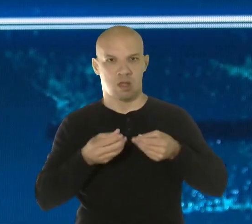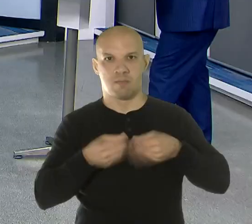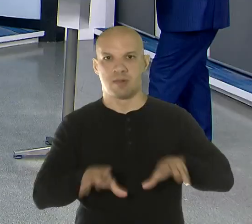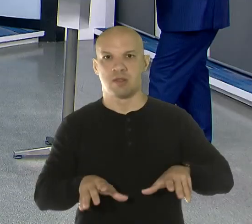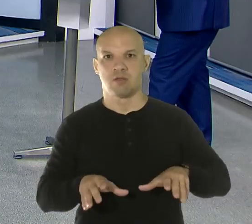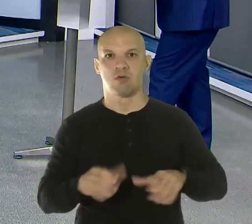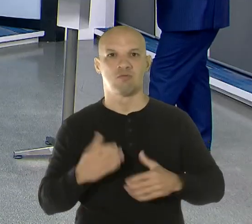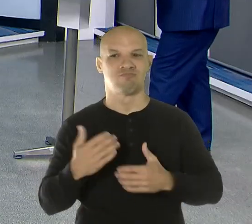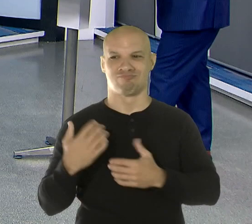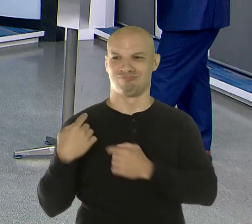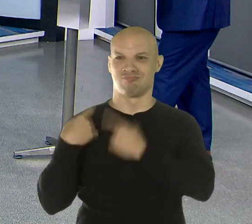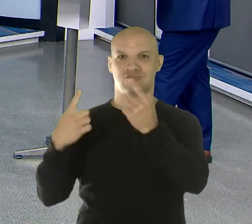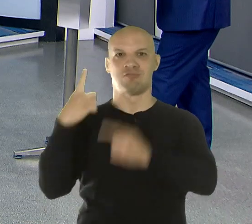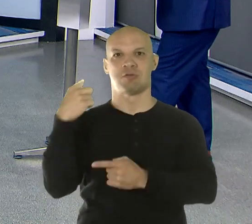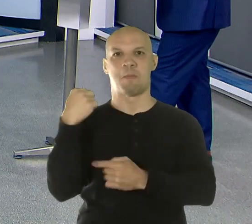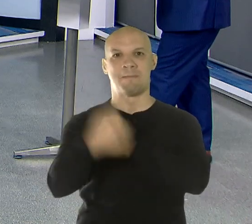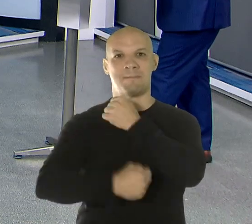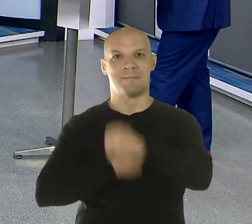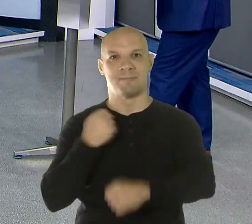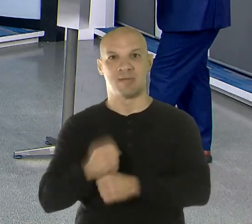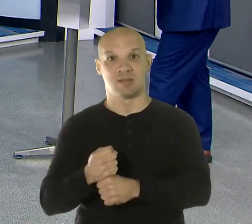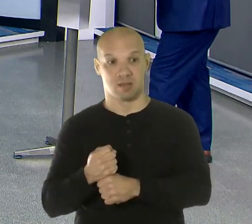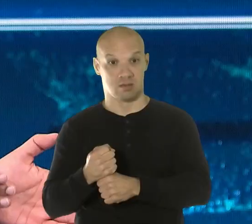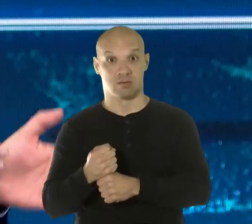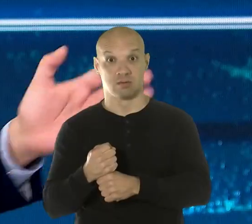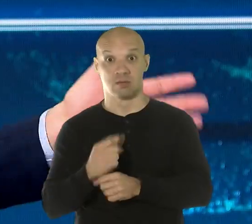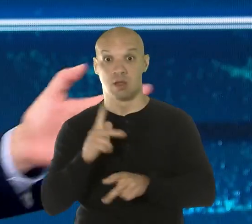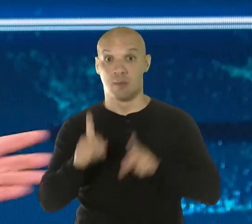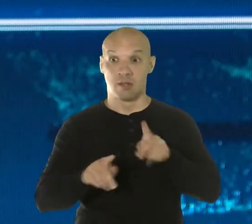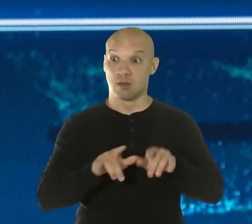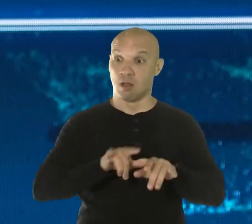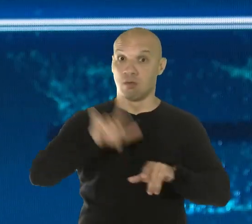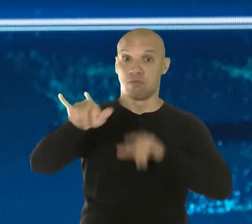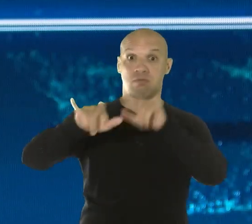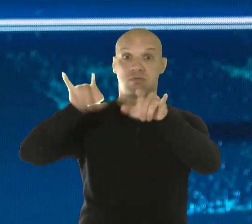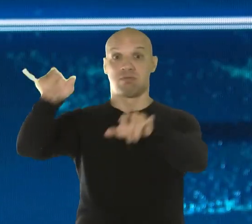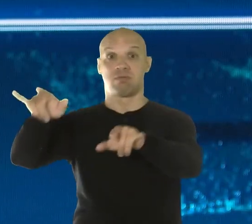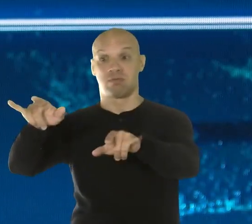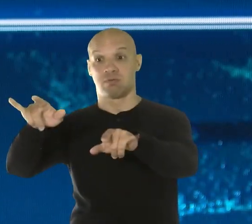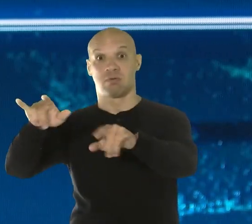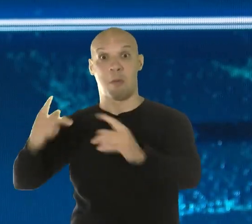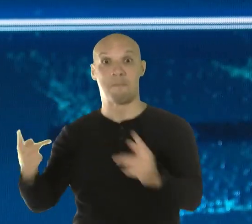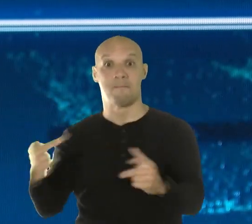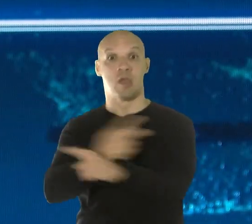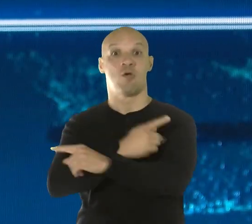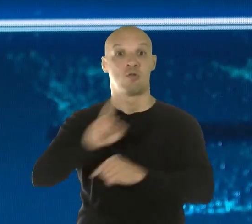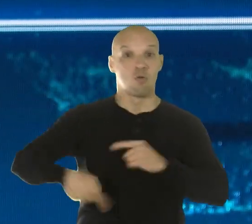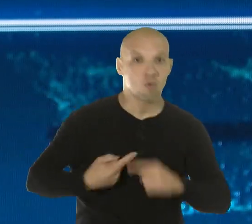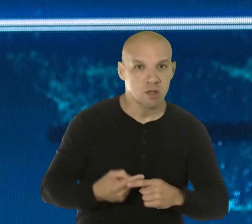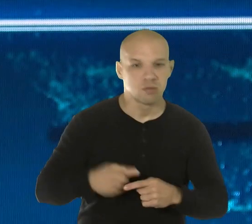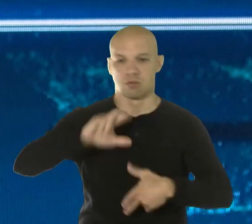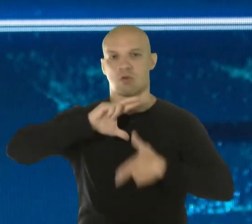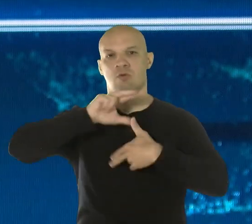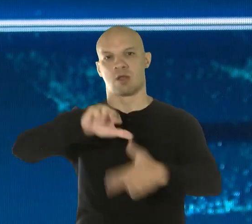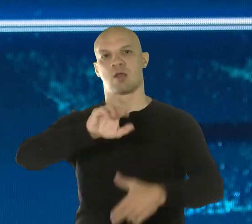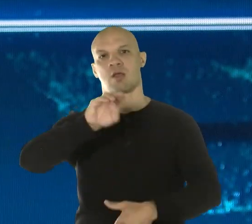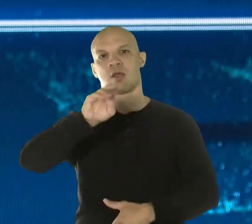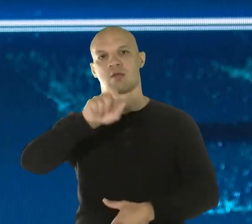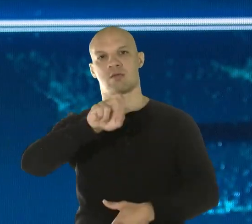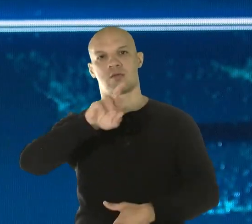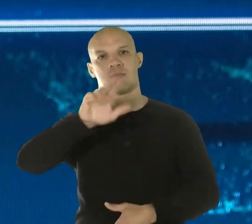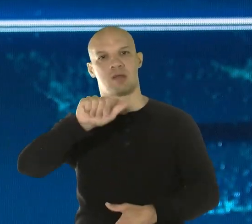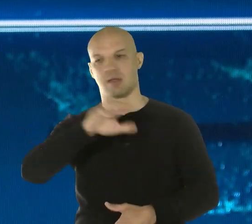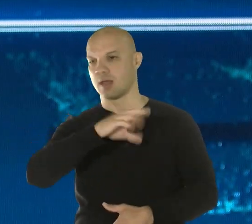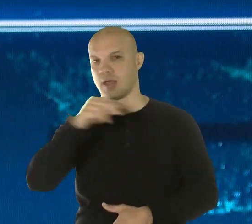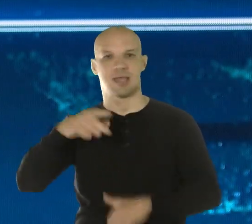años. La curva se intensifica Sí. con el huracán María y con los temblores, pero como economista tengo que decirlo,